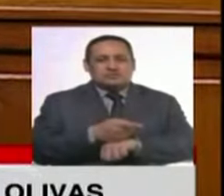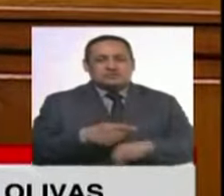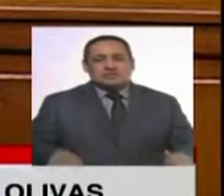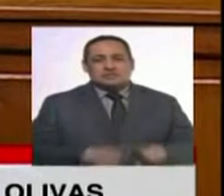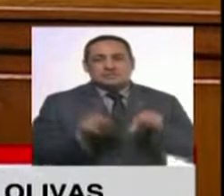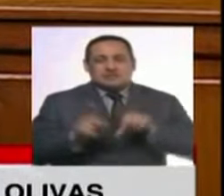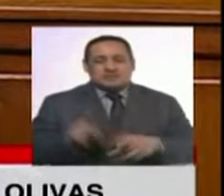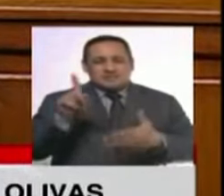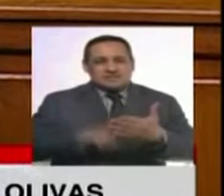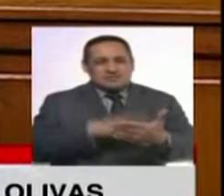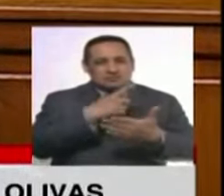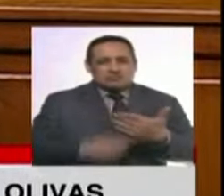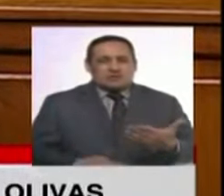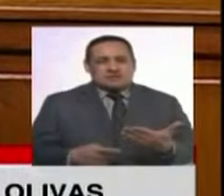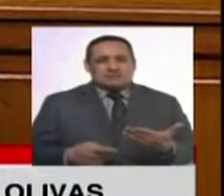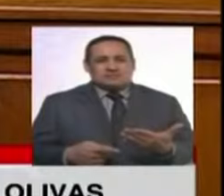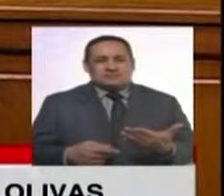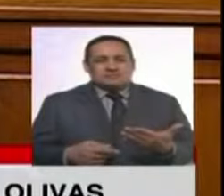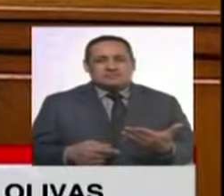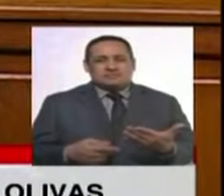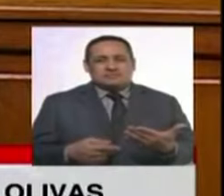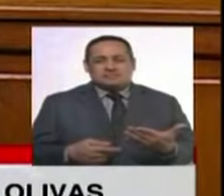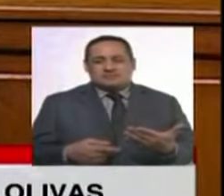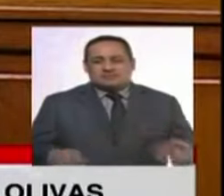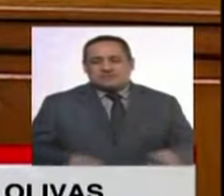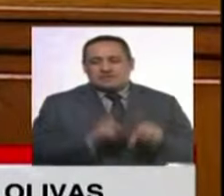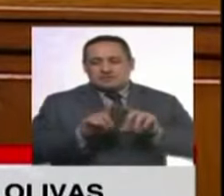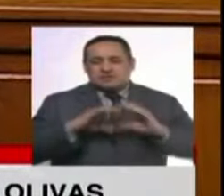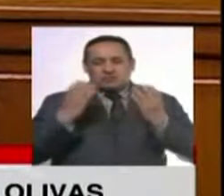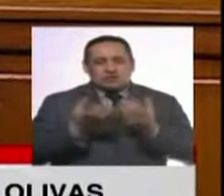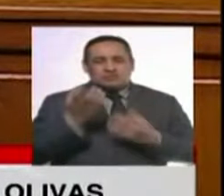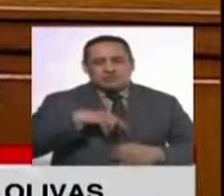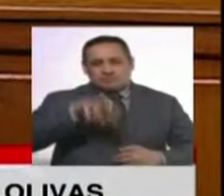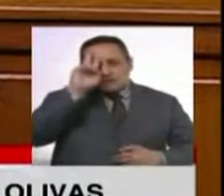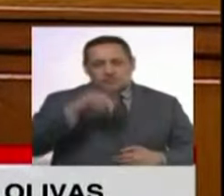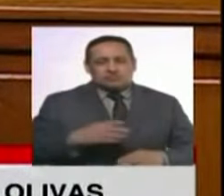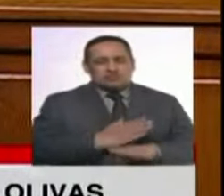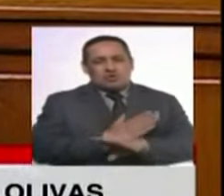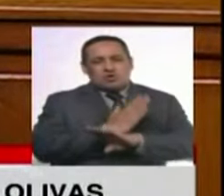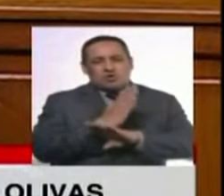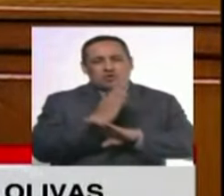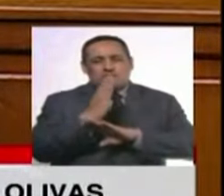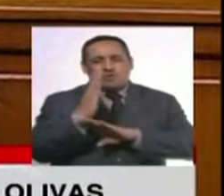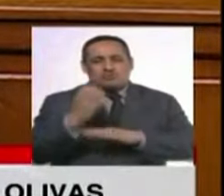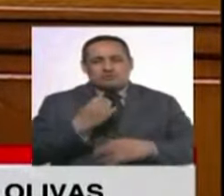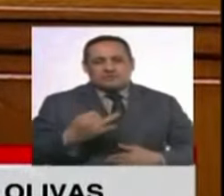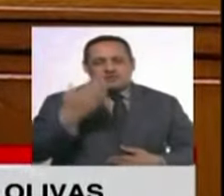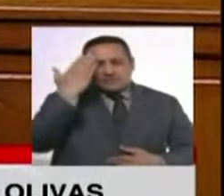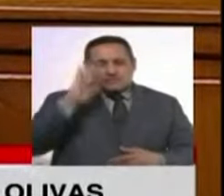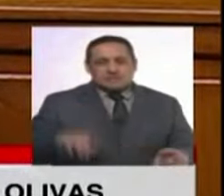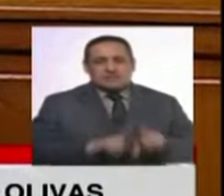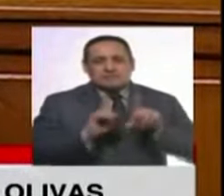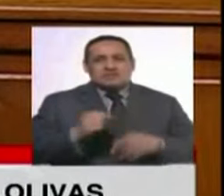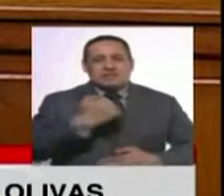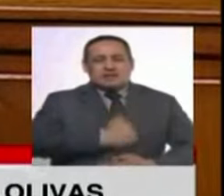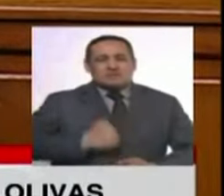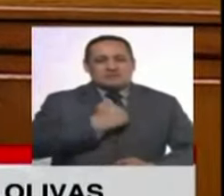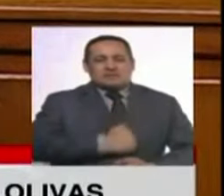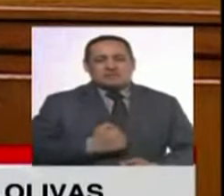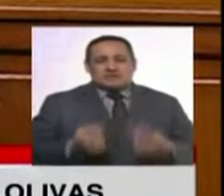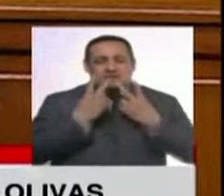y de censura el congreso durante estos últimos días Lamentablemente